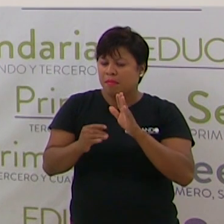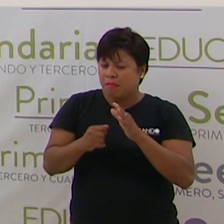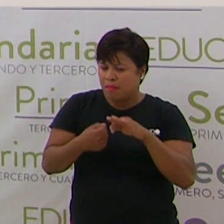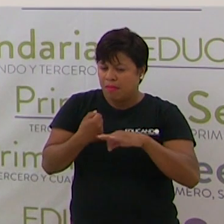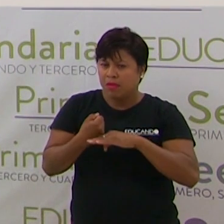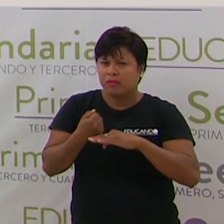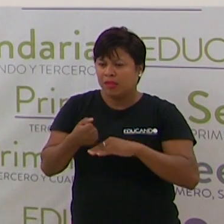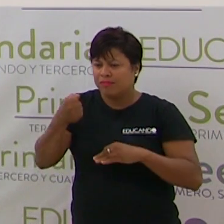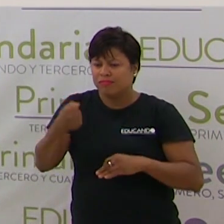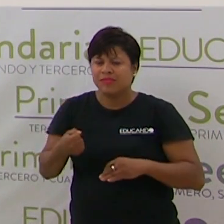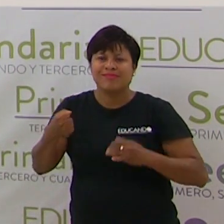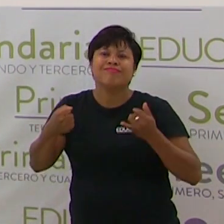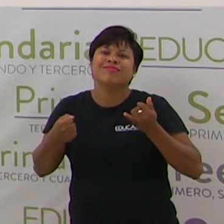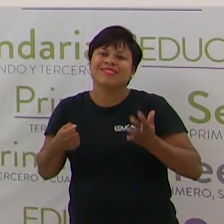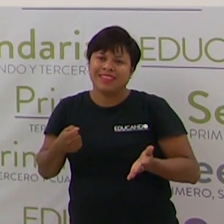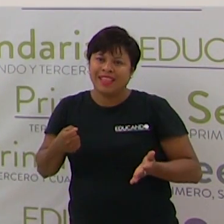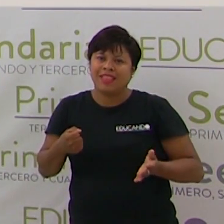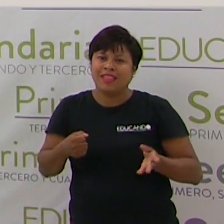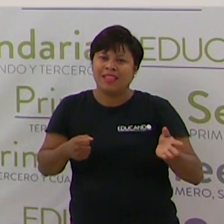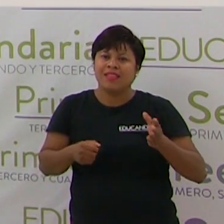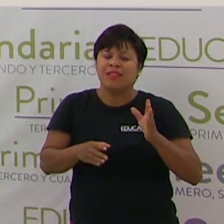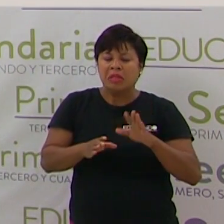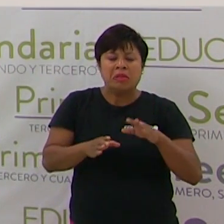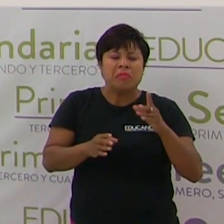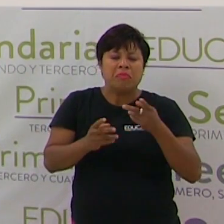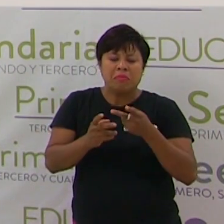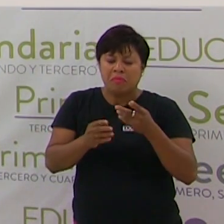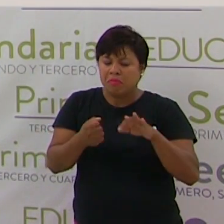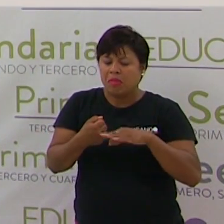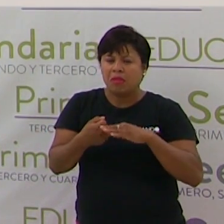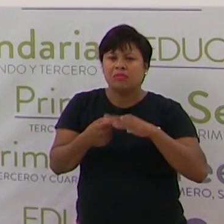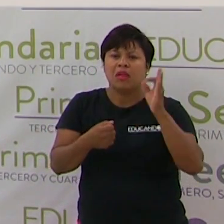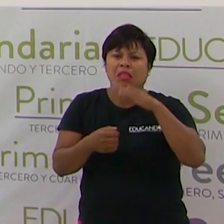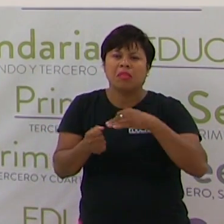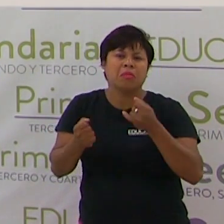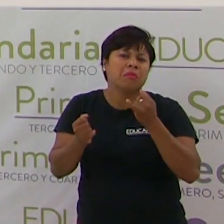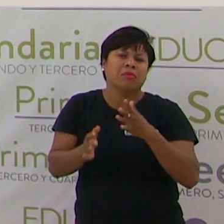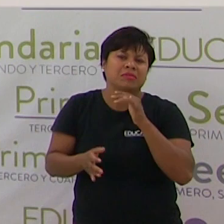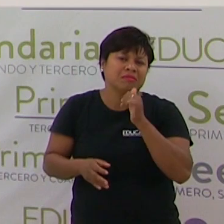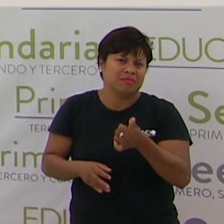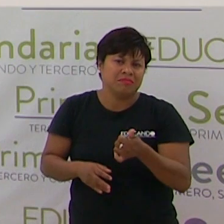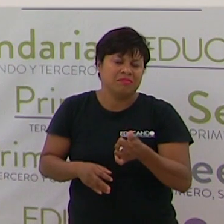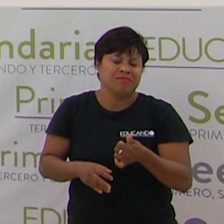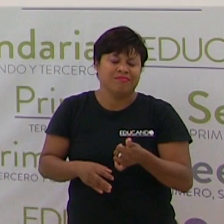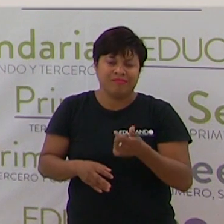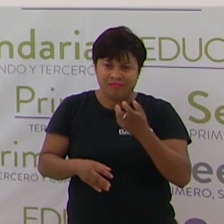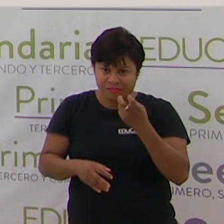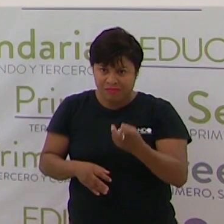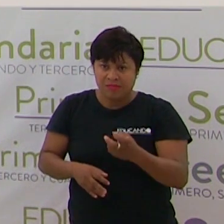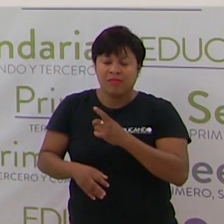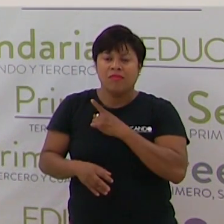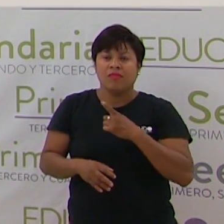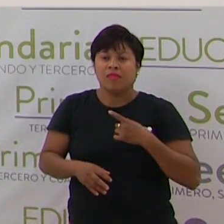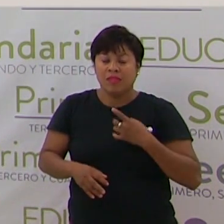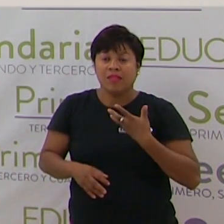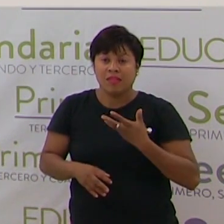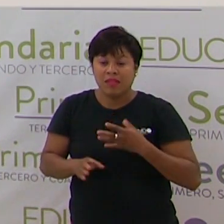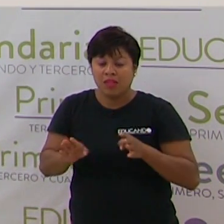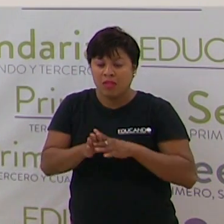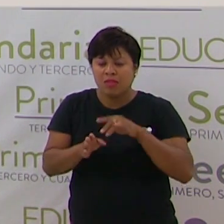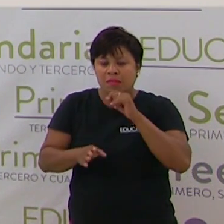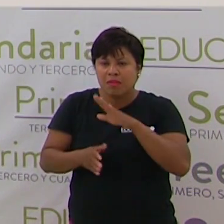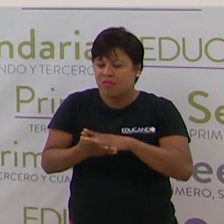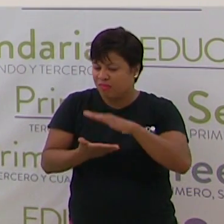está? Pesado. Y si te dan un desechable, pues no pesa nada, ¿verdad? Y eso va a depender que aunque tengan el